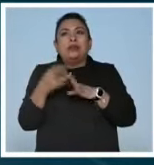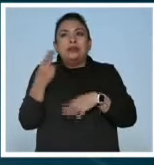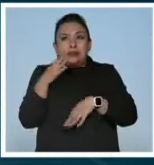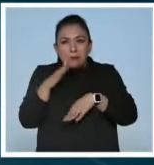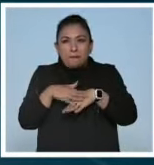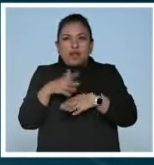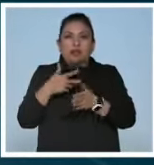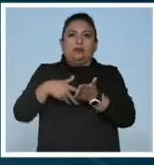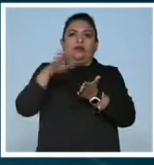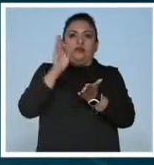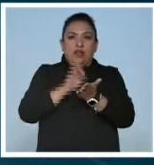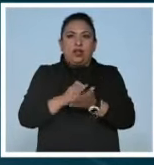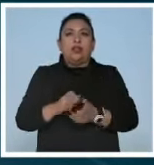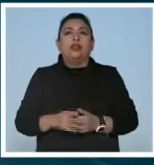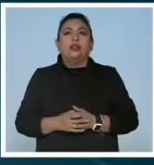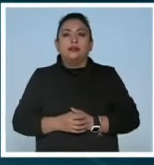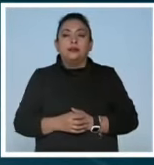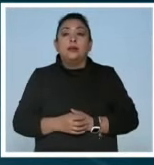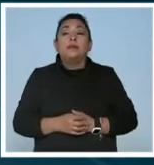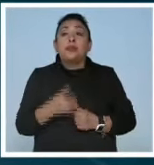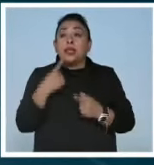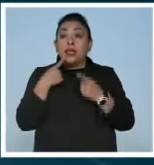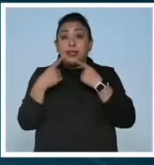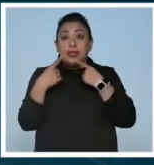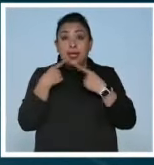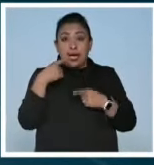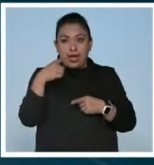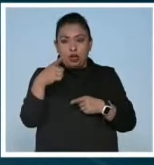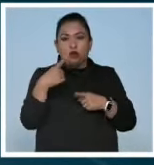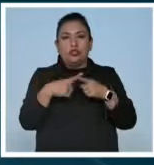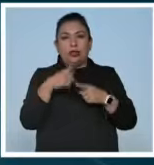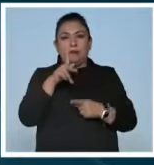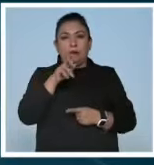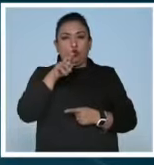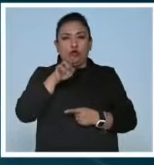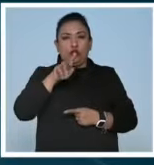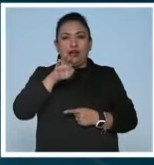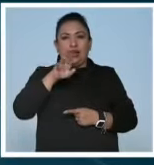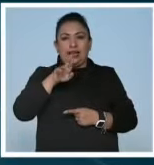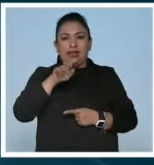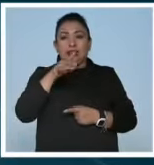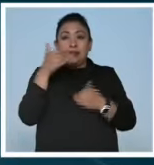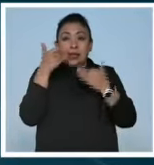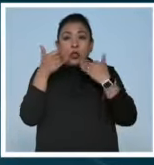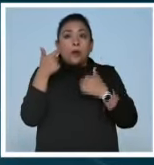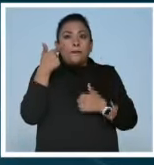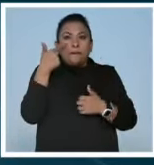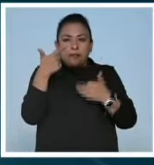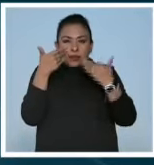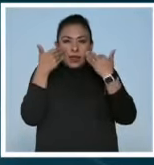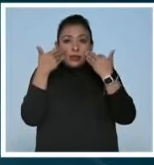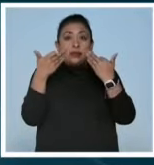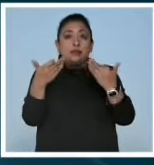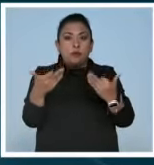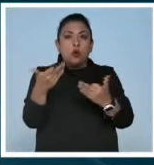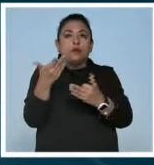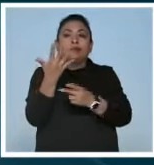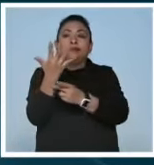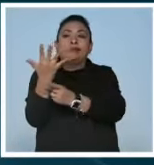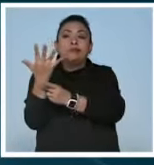mayor valentía, ¿no? Los diálogos de esta obra, producida por Crack en Teatro, son testimoniales. Fueron tomados de